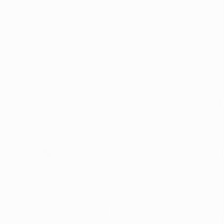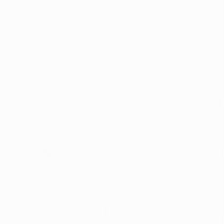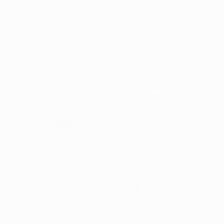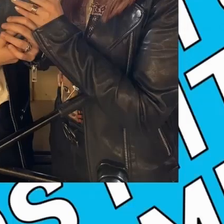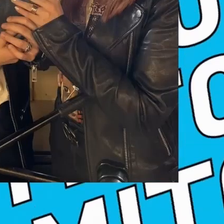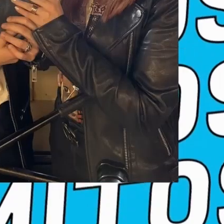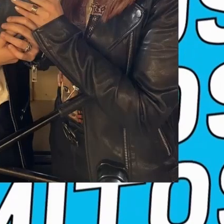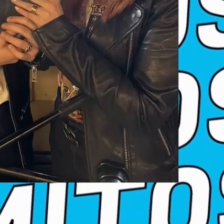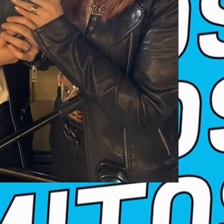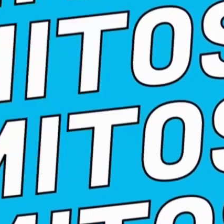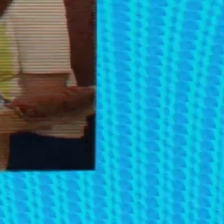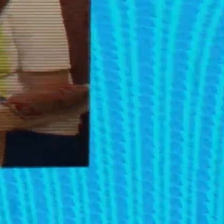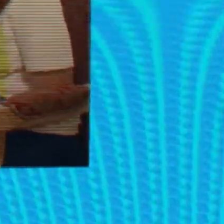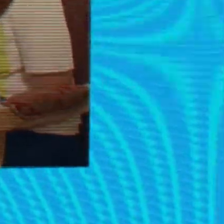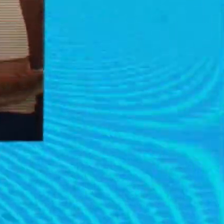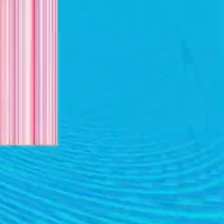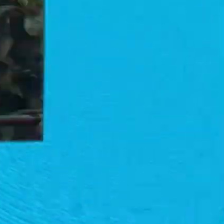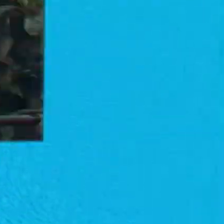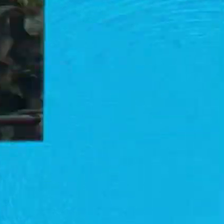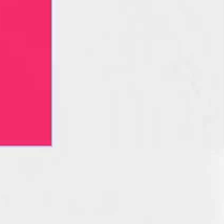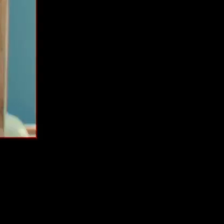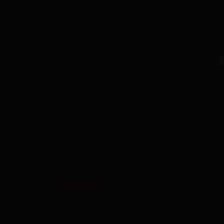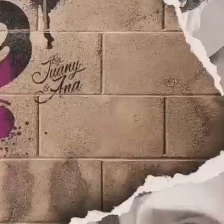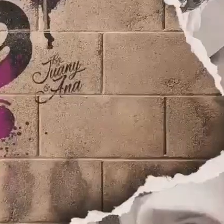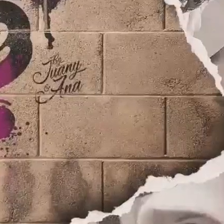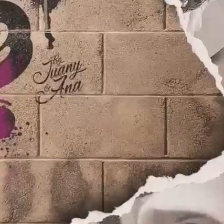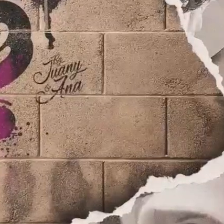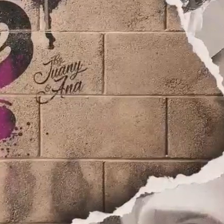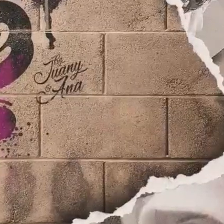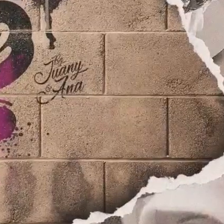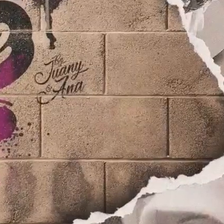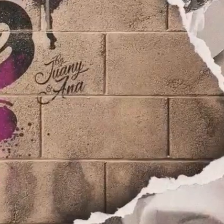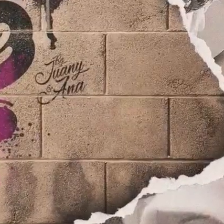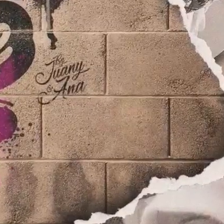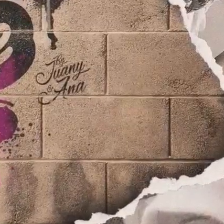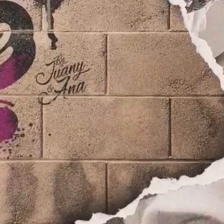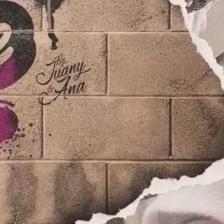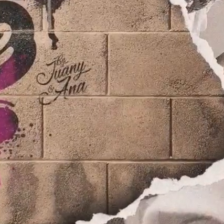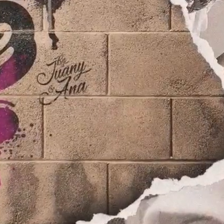Mitómanos. Face to Face.